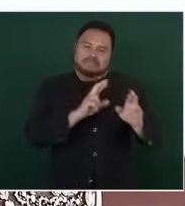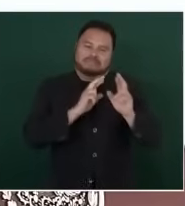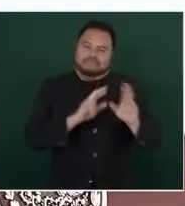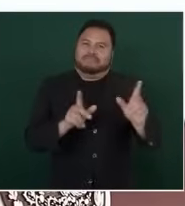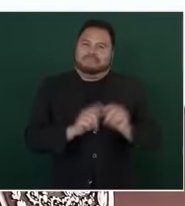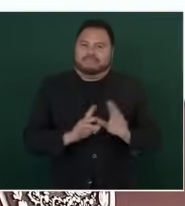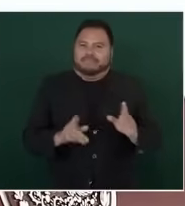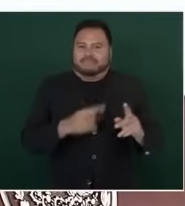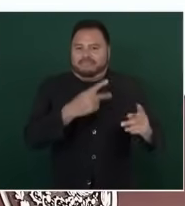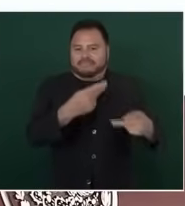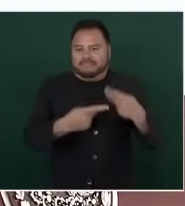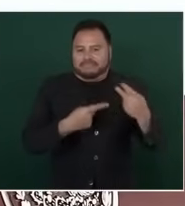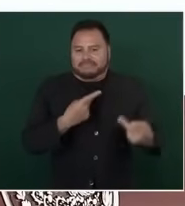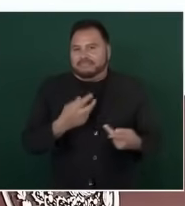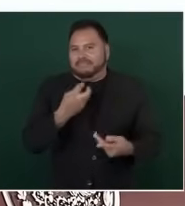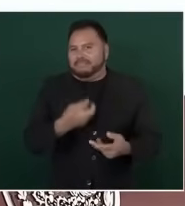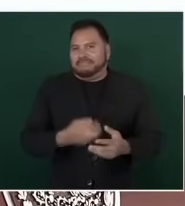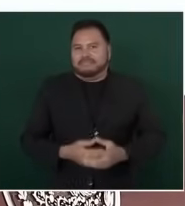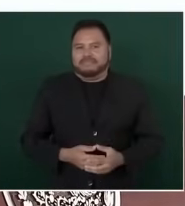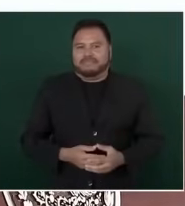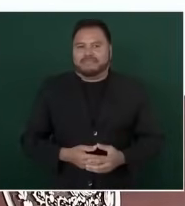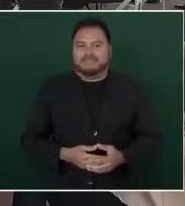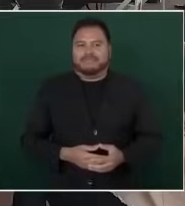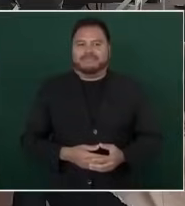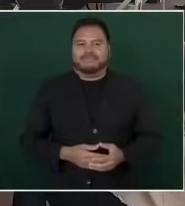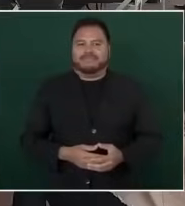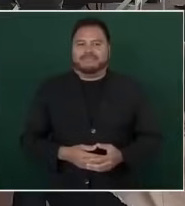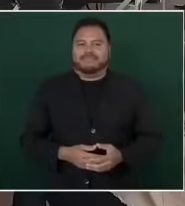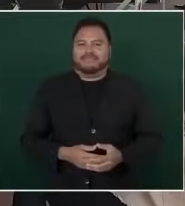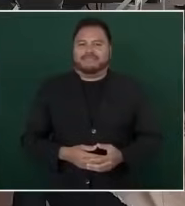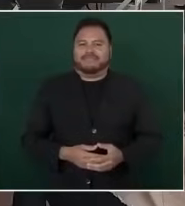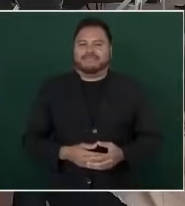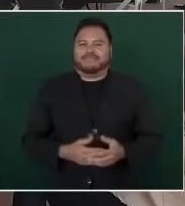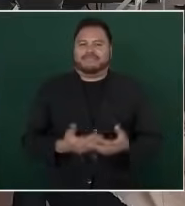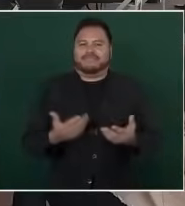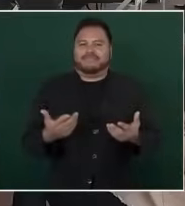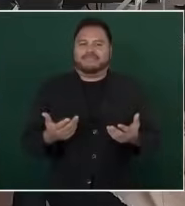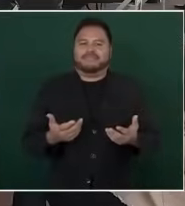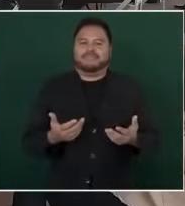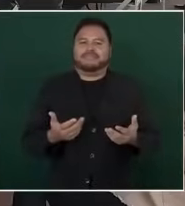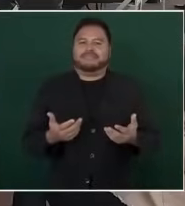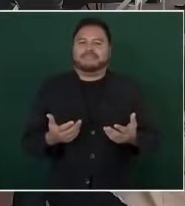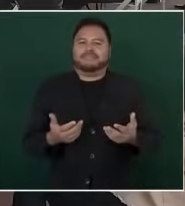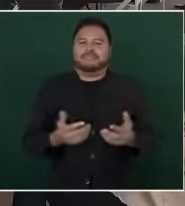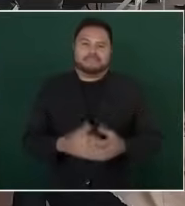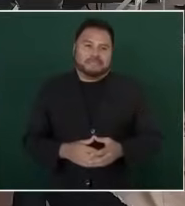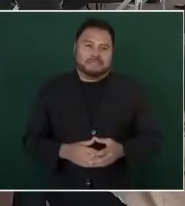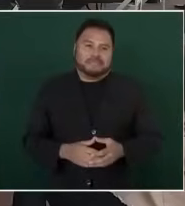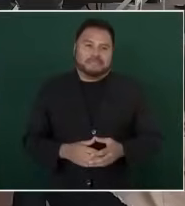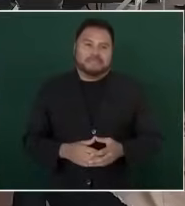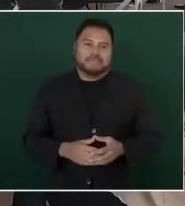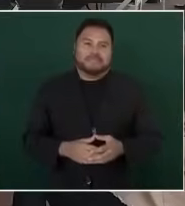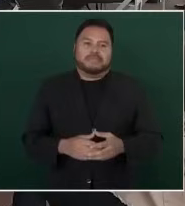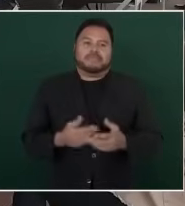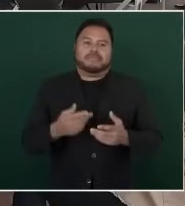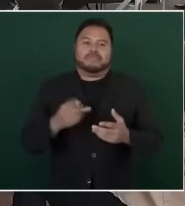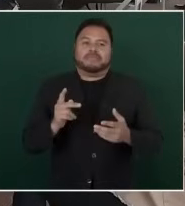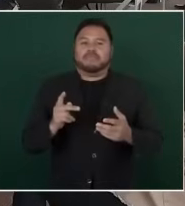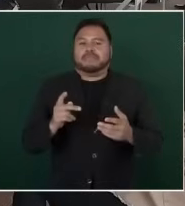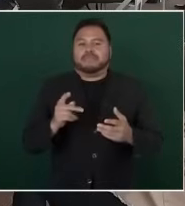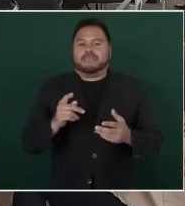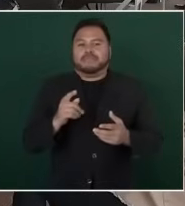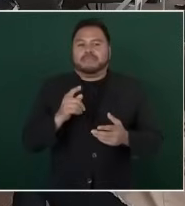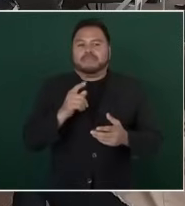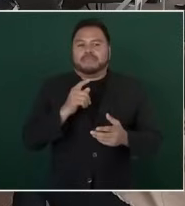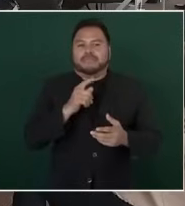Le van a bajar dos, presidente. ¿Eh? Le van a bajar dos marineras ahora. Ah, sí, ya. No, pero tú eres